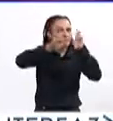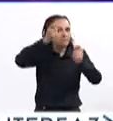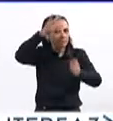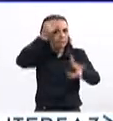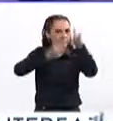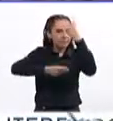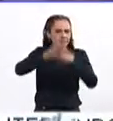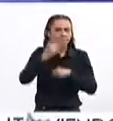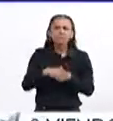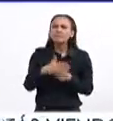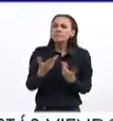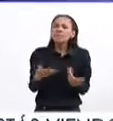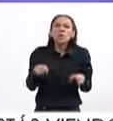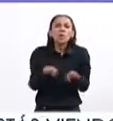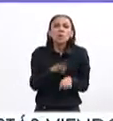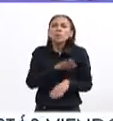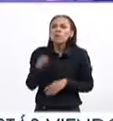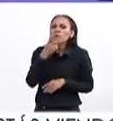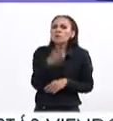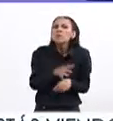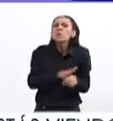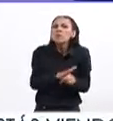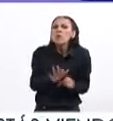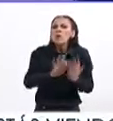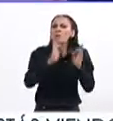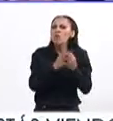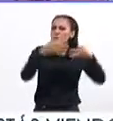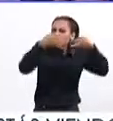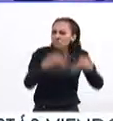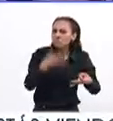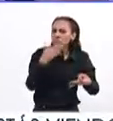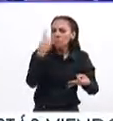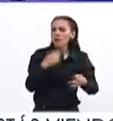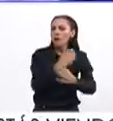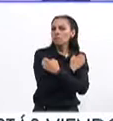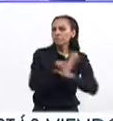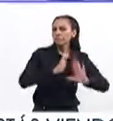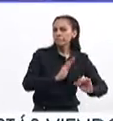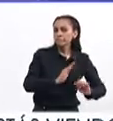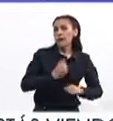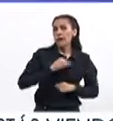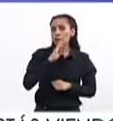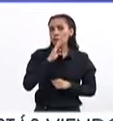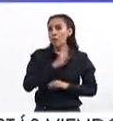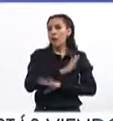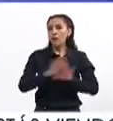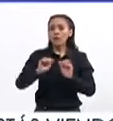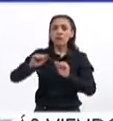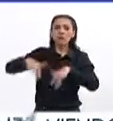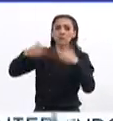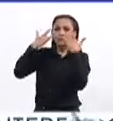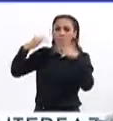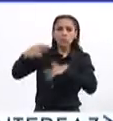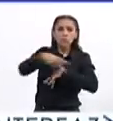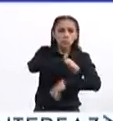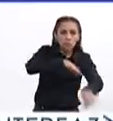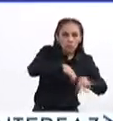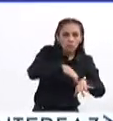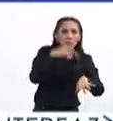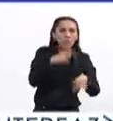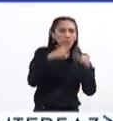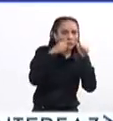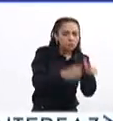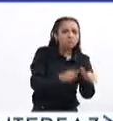el modelo adecuado, ¿no? Una madre tiene que dejar el trabajo para estar con ella, tiene que, el Estado tiene que ofrecerle el